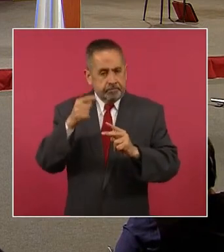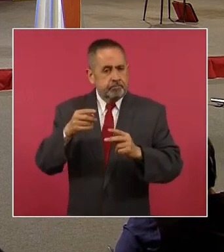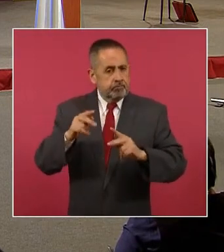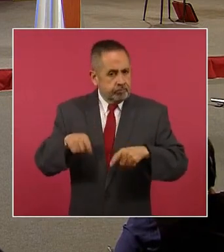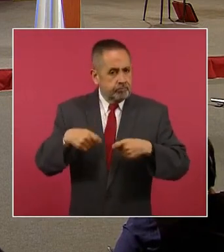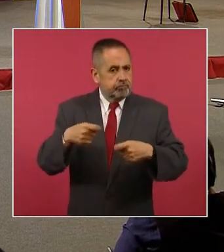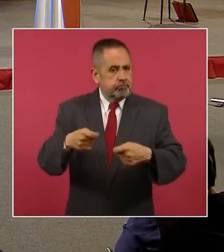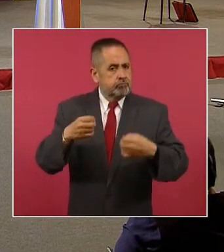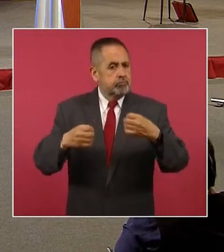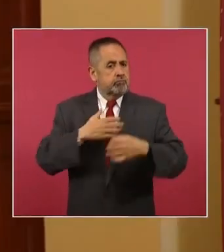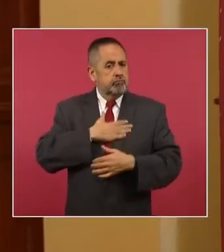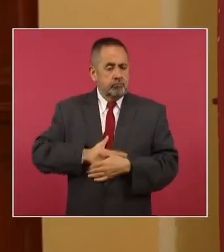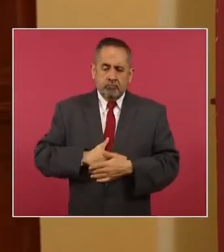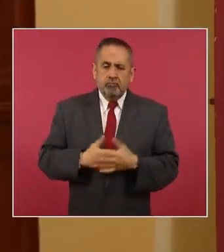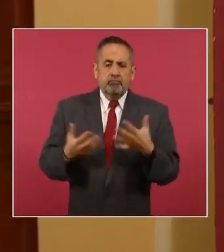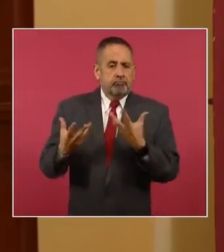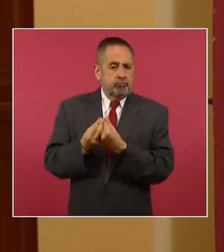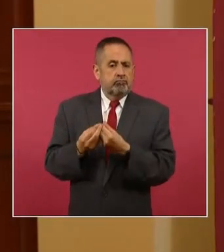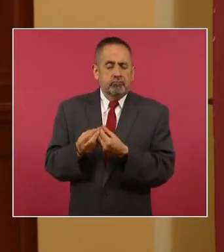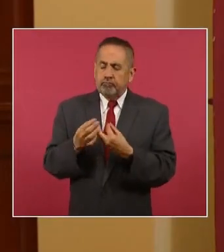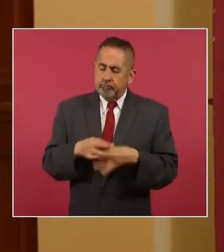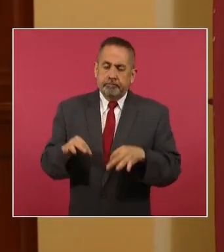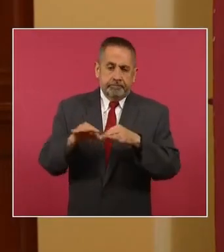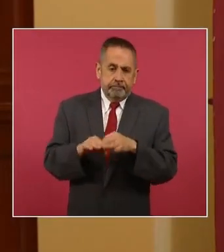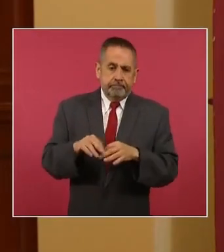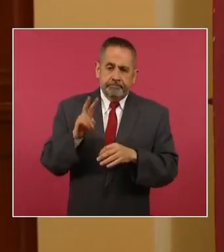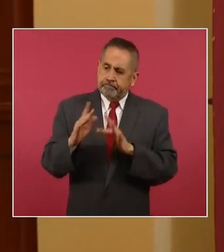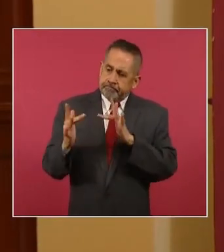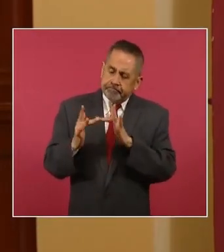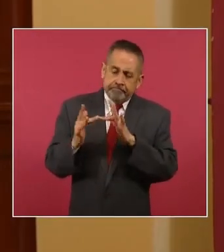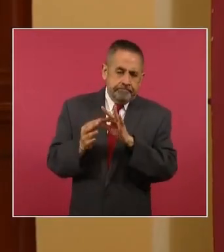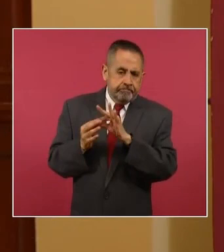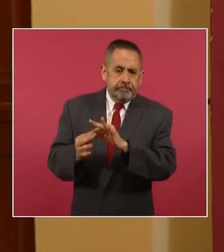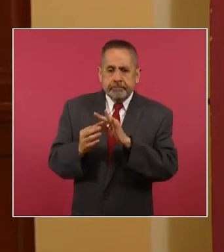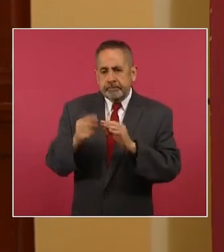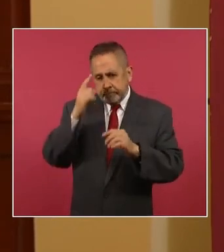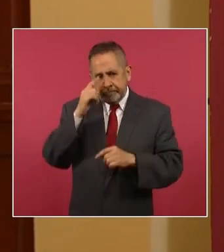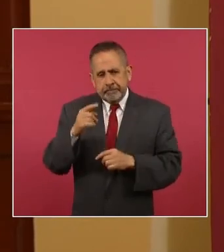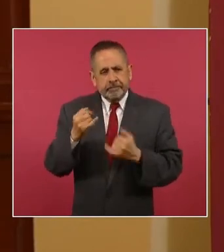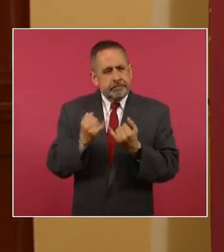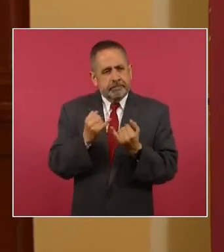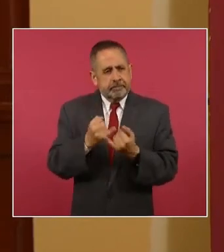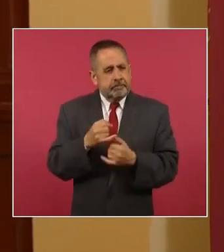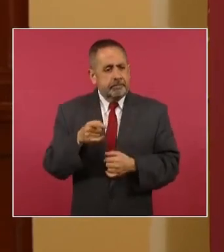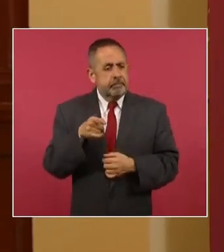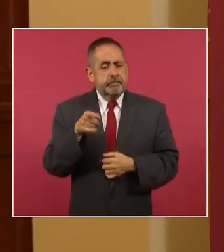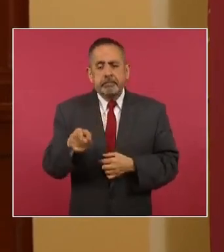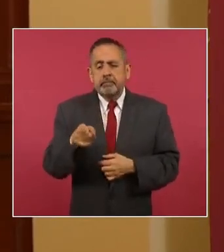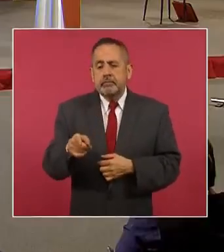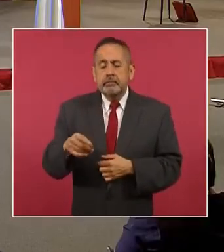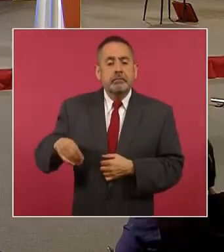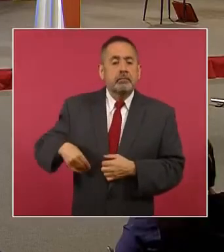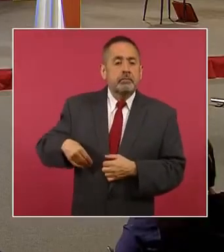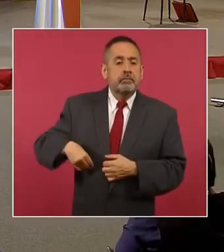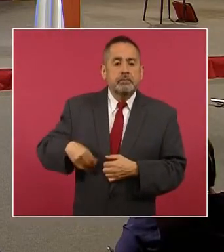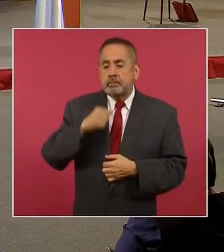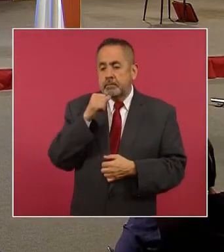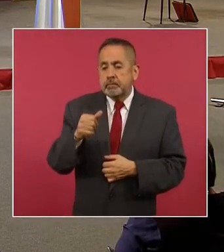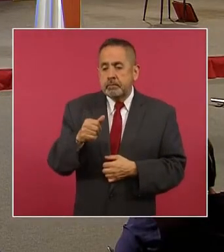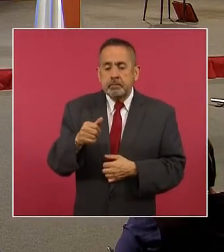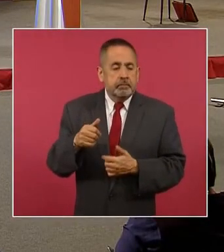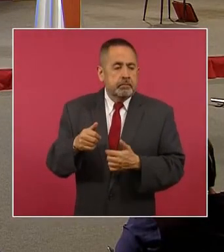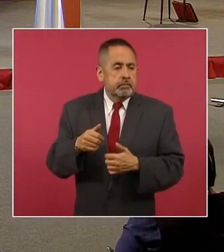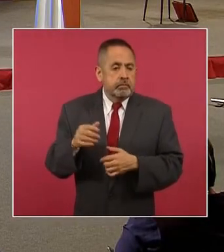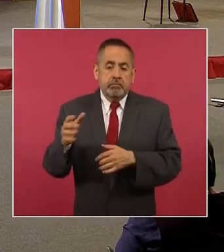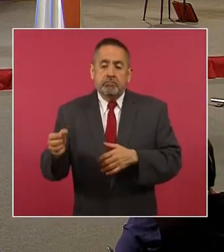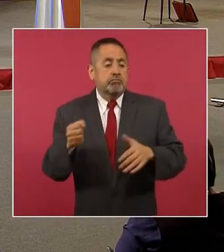e impartición de justicia. Es muy fundamental para evitar que una persona inocente permanezca en prisión